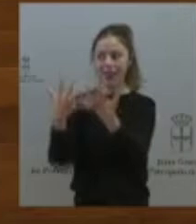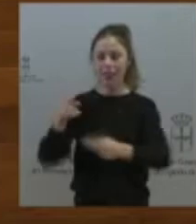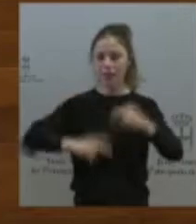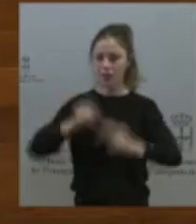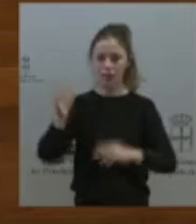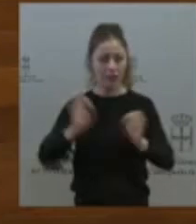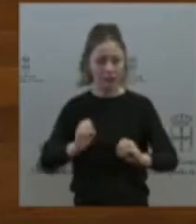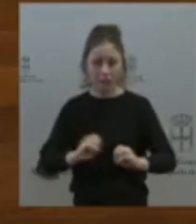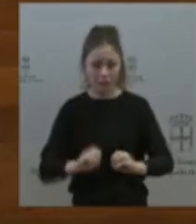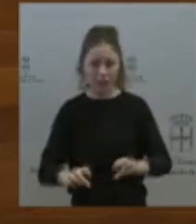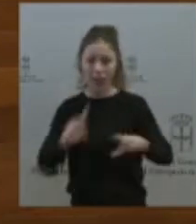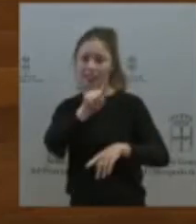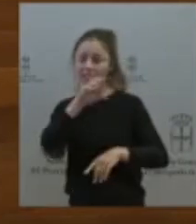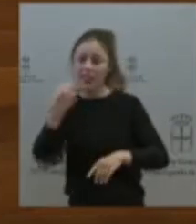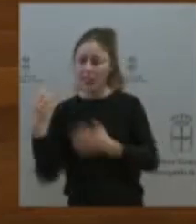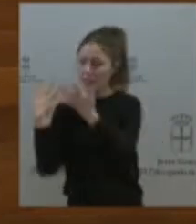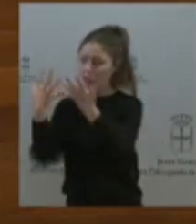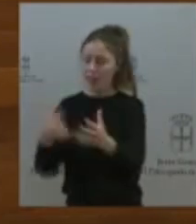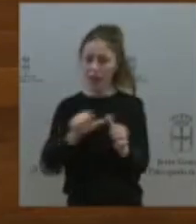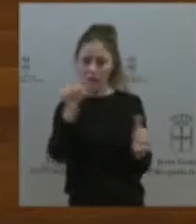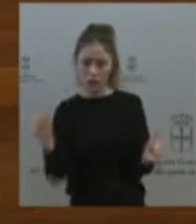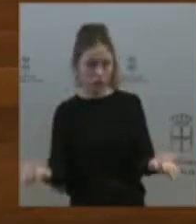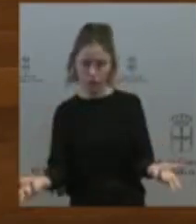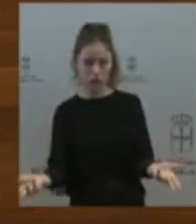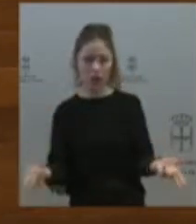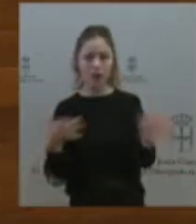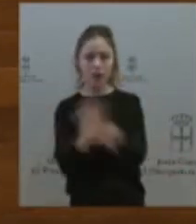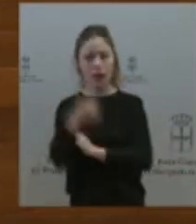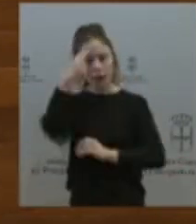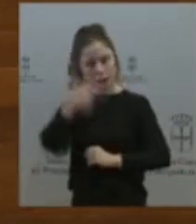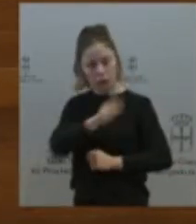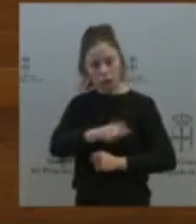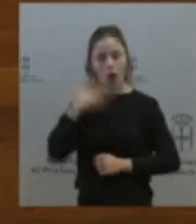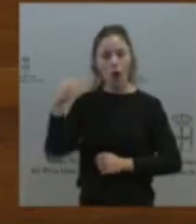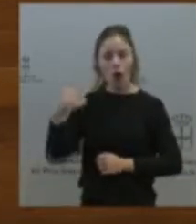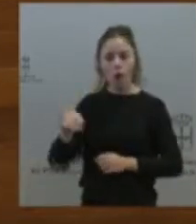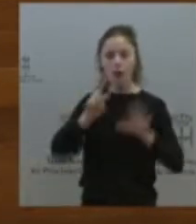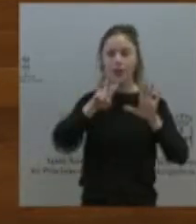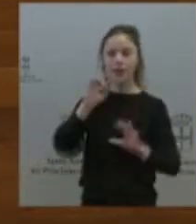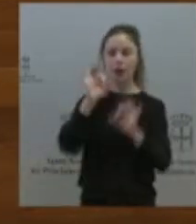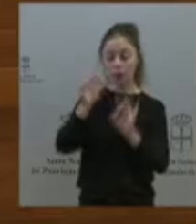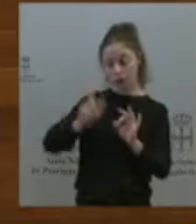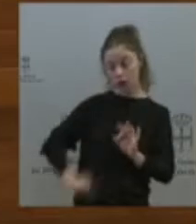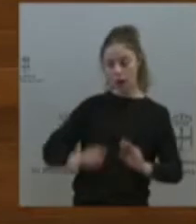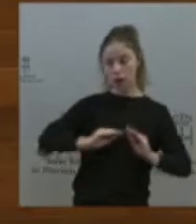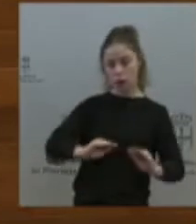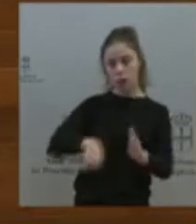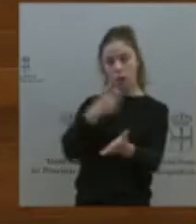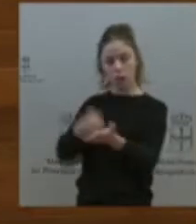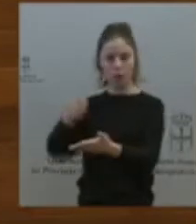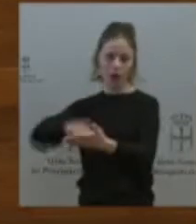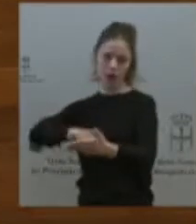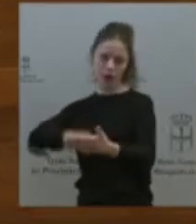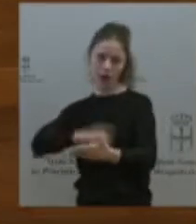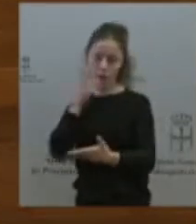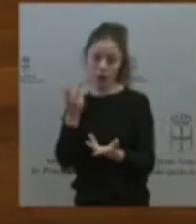tanto, sabemos que los jóvenes están destinando el 70% de su salario a pagar el alquiler. ¿Por qué no? Porque les cuesta. Entonces, ¿cómo ponemos